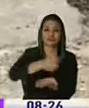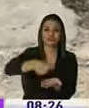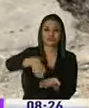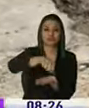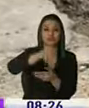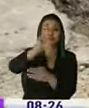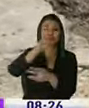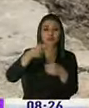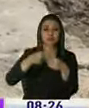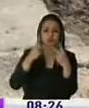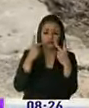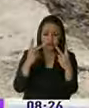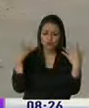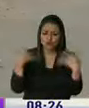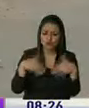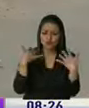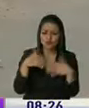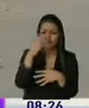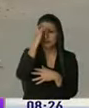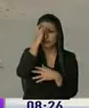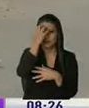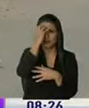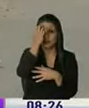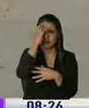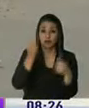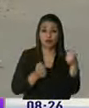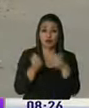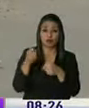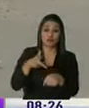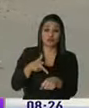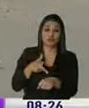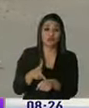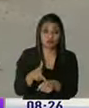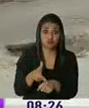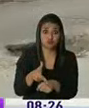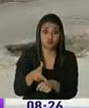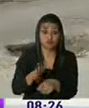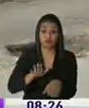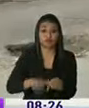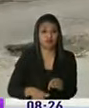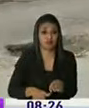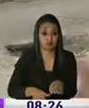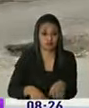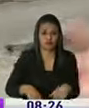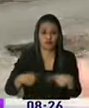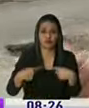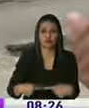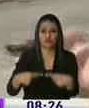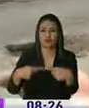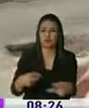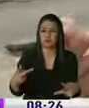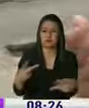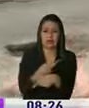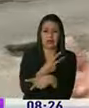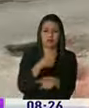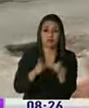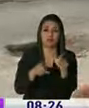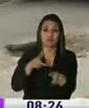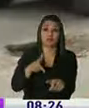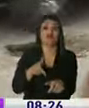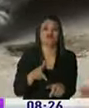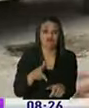con preocupación el mal estado vial, ya que los frenazos de los conductores son a diario. Conductores que a cada instante se